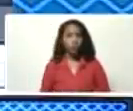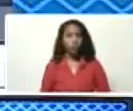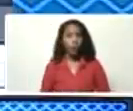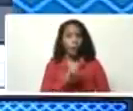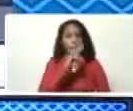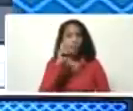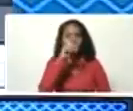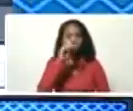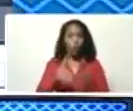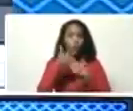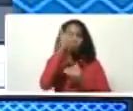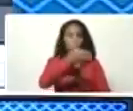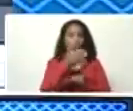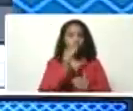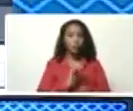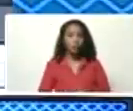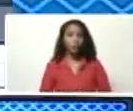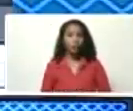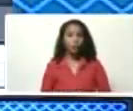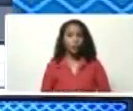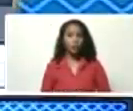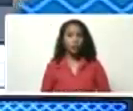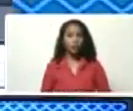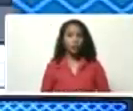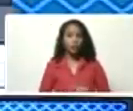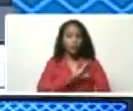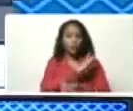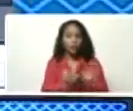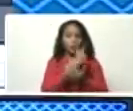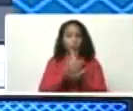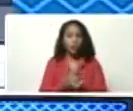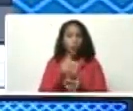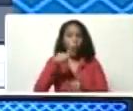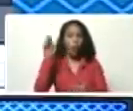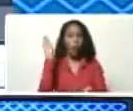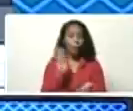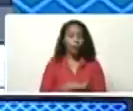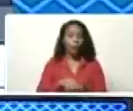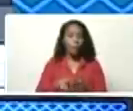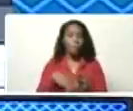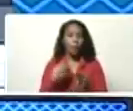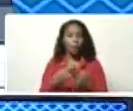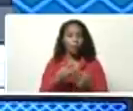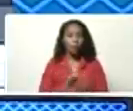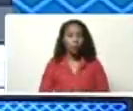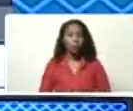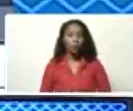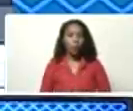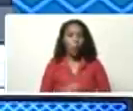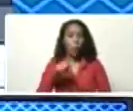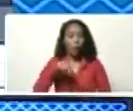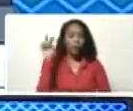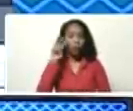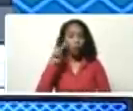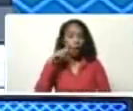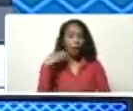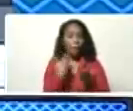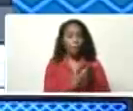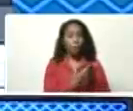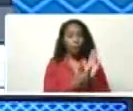20 años después, la Fuerza Armada hoy está más plantada que nunca. Venezuela ha dado un